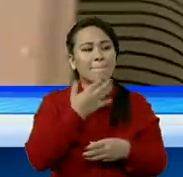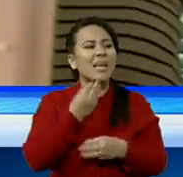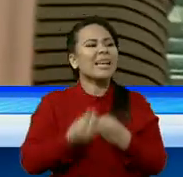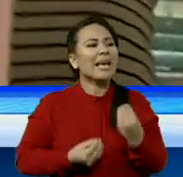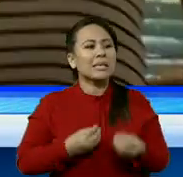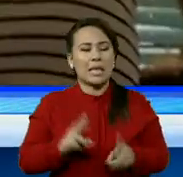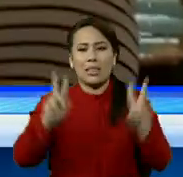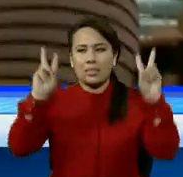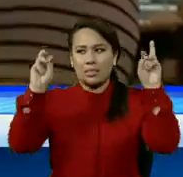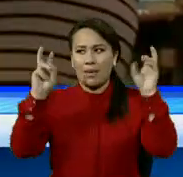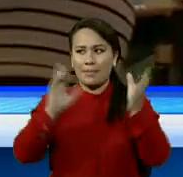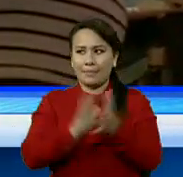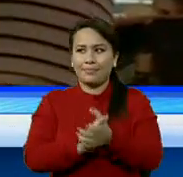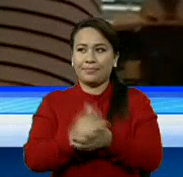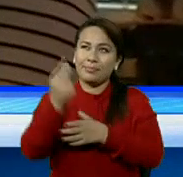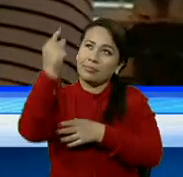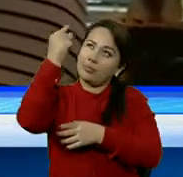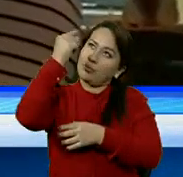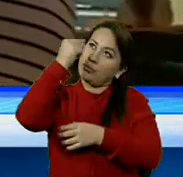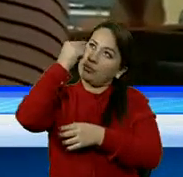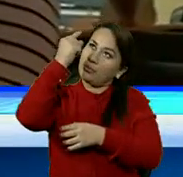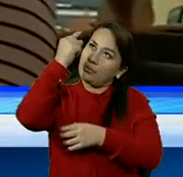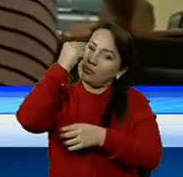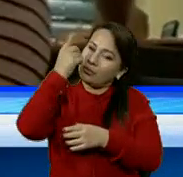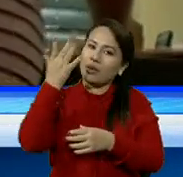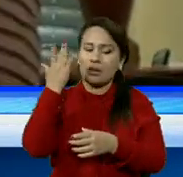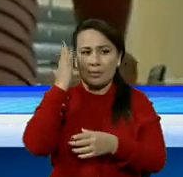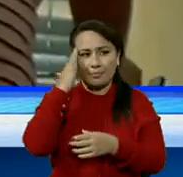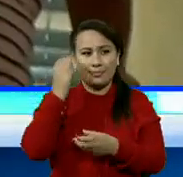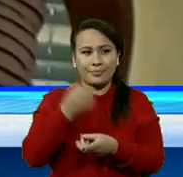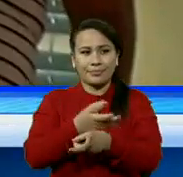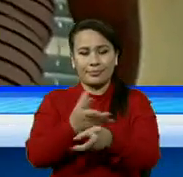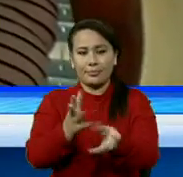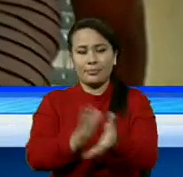caso o qué se puede poner en los ojos en caso de tener